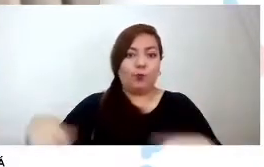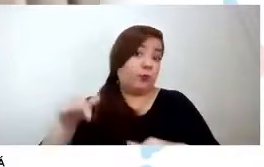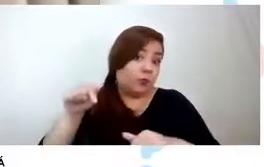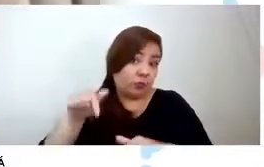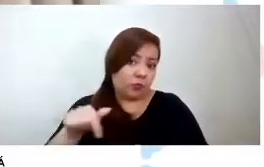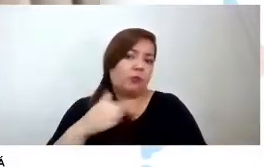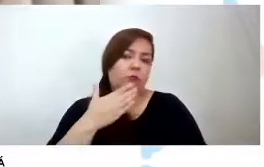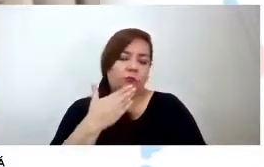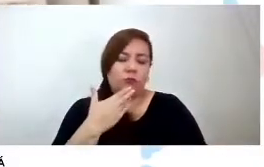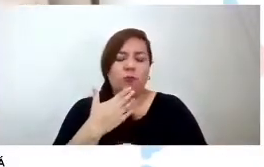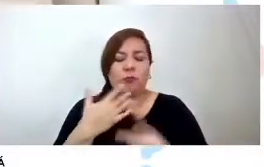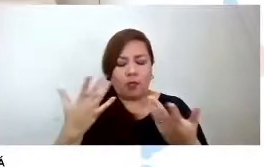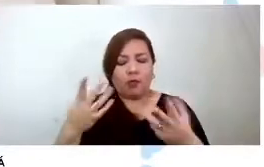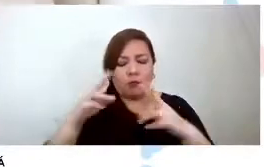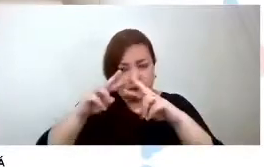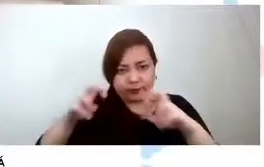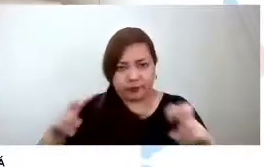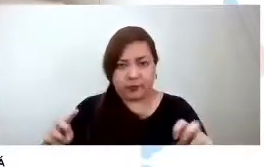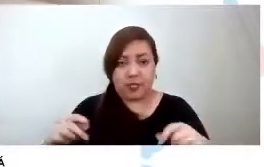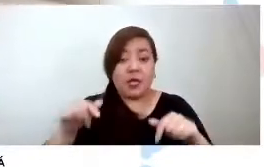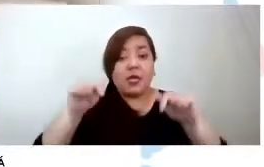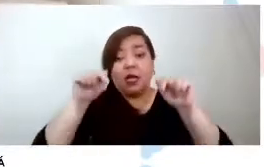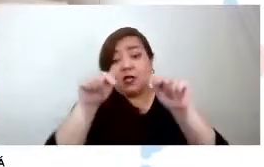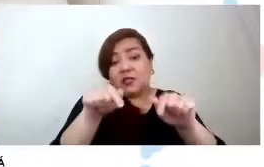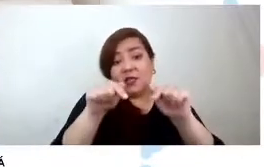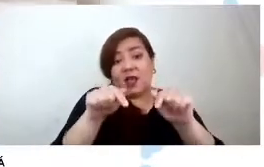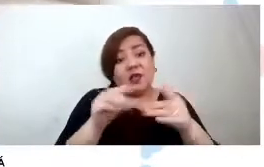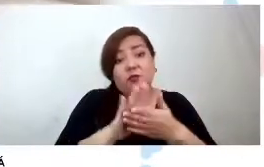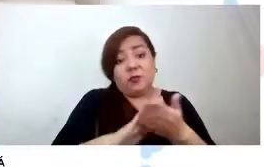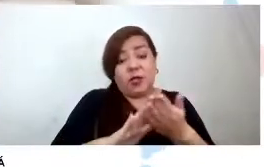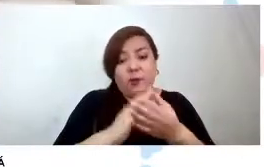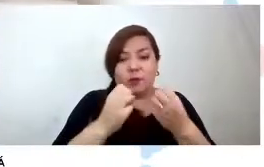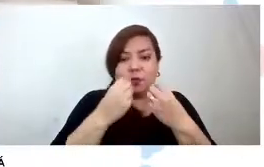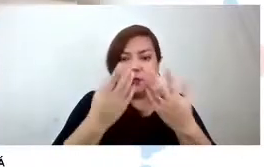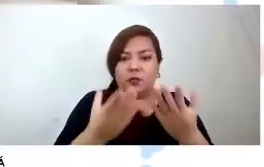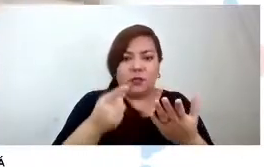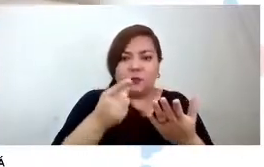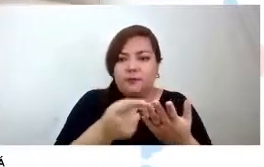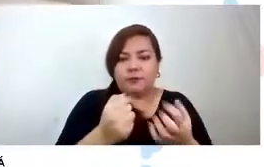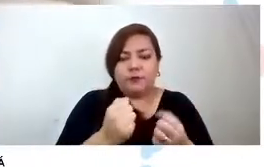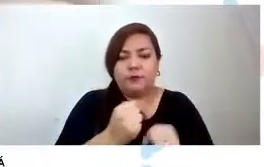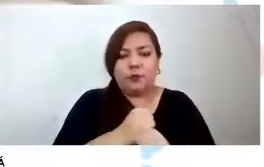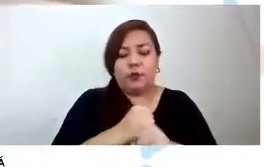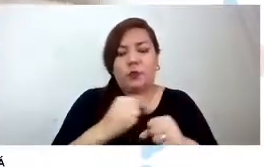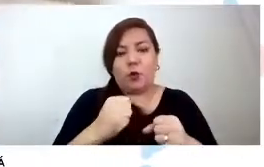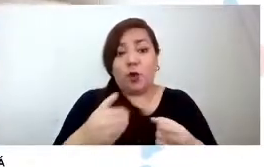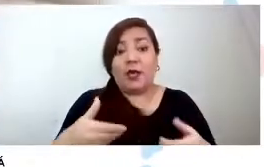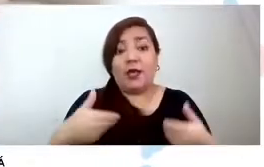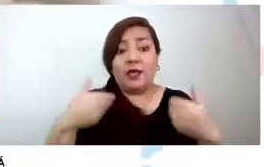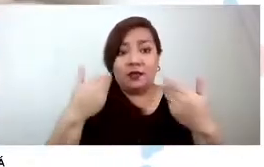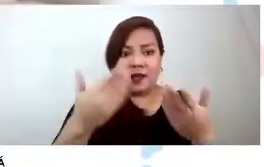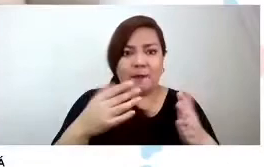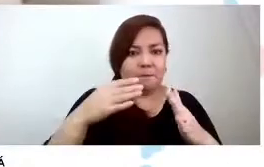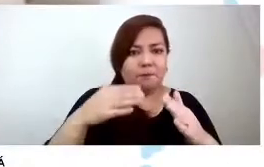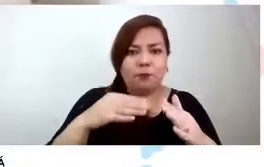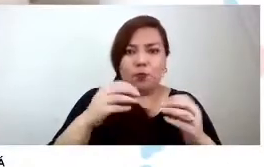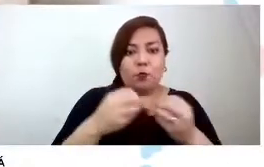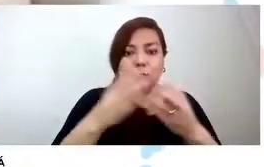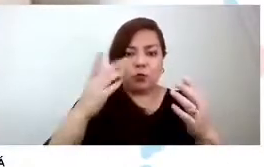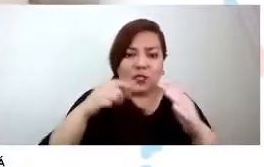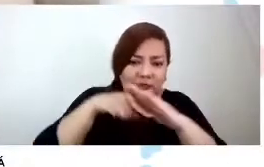aquí en la preparación no podríamos nosotros generar mayores intervenciones. Como